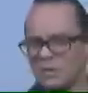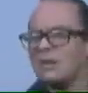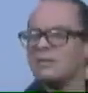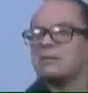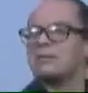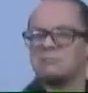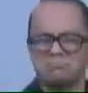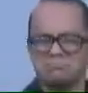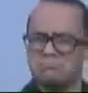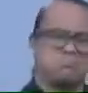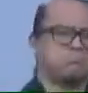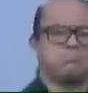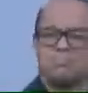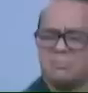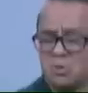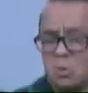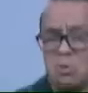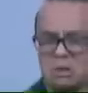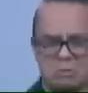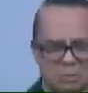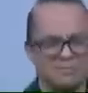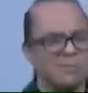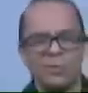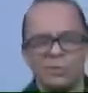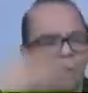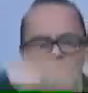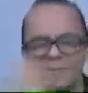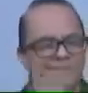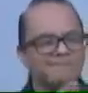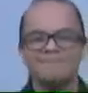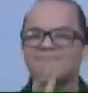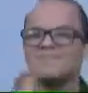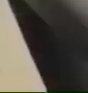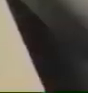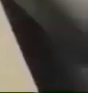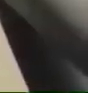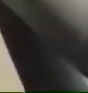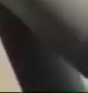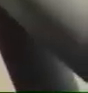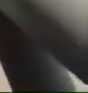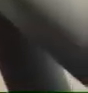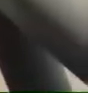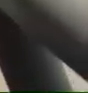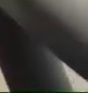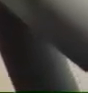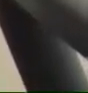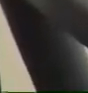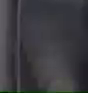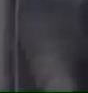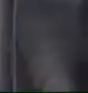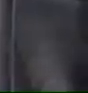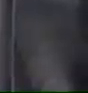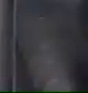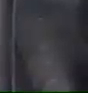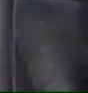las capacidades de los tres órdenes de gobierno. Tenemos enfrente un tema de seguridad y hay que entrarle, y yo le voy a entrar. ¿Cómo hacerle? Primero,